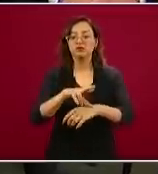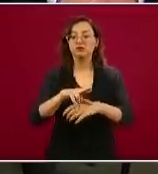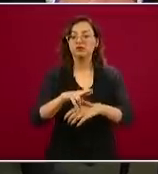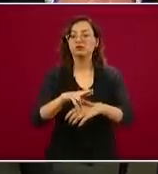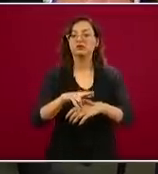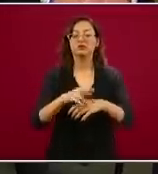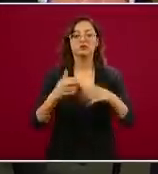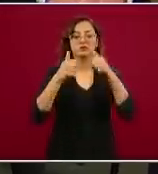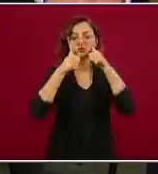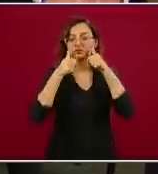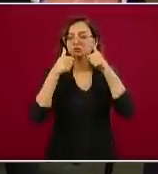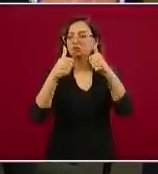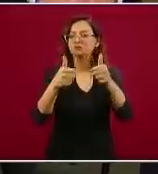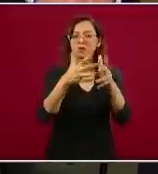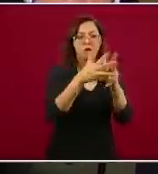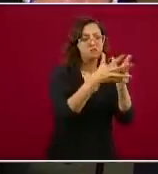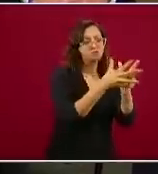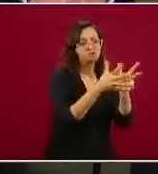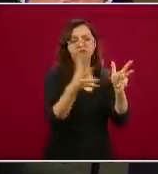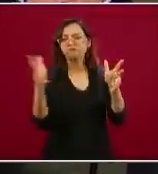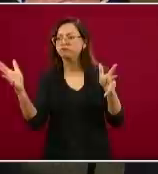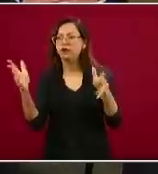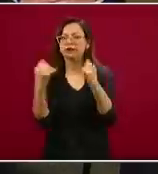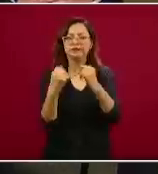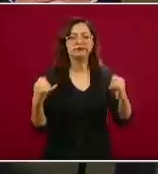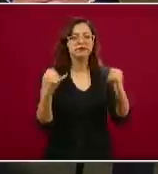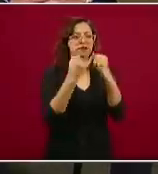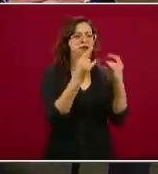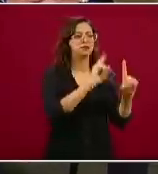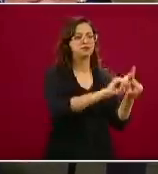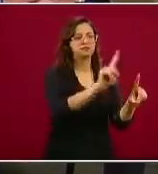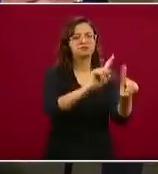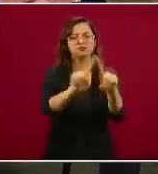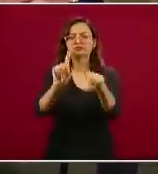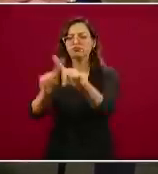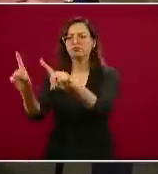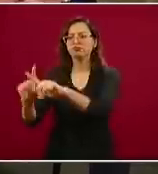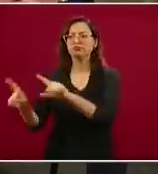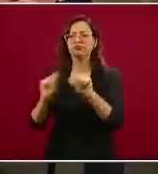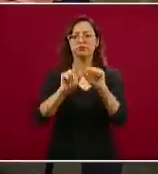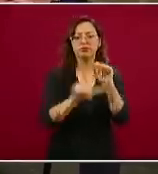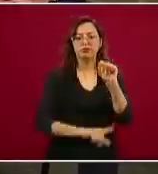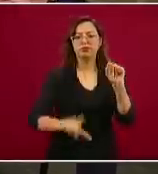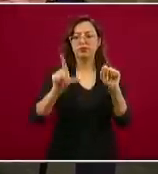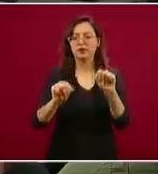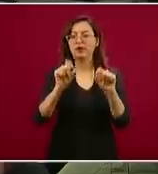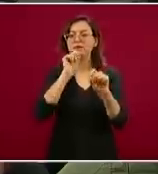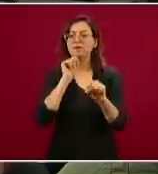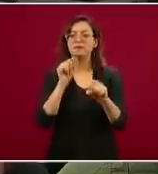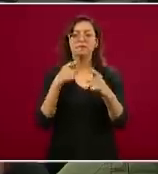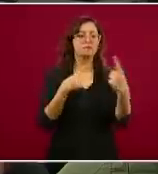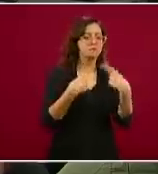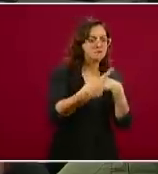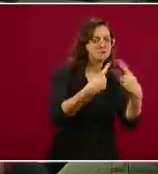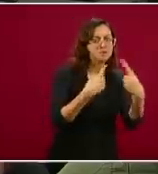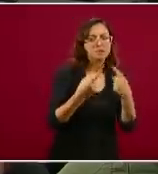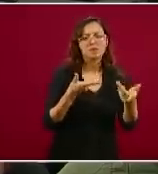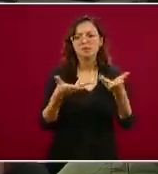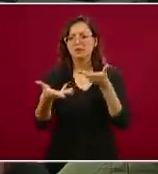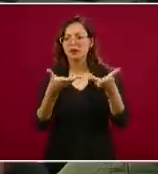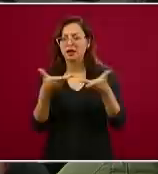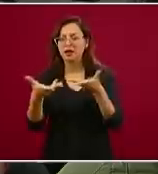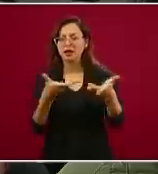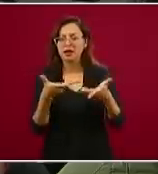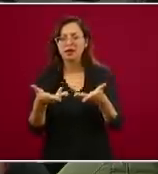amplia respuesta que involucra a diversas instituciones nacionales y ha habido un diálogo muy fluido con los